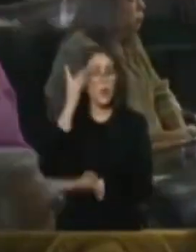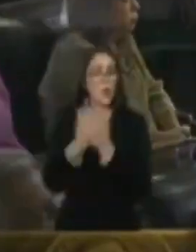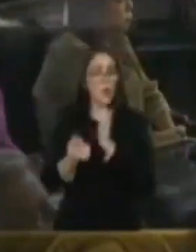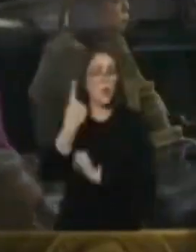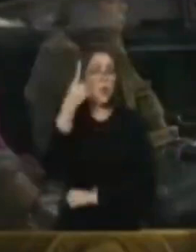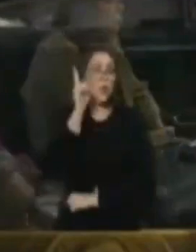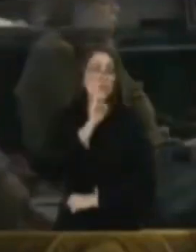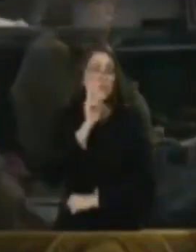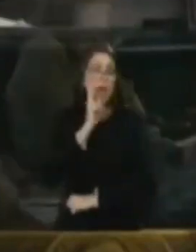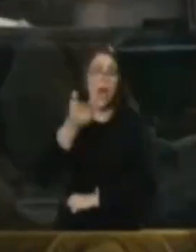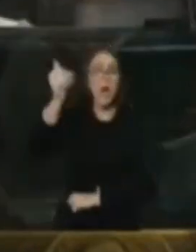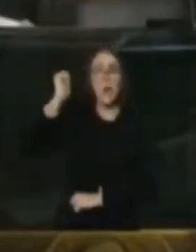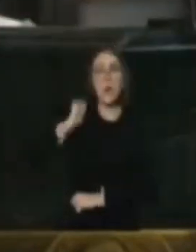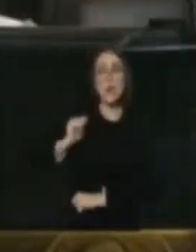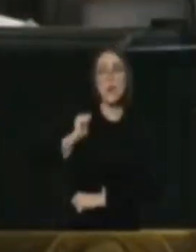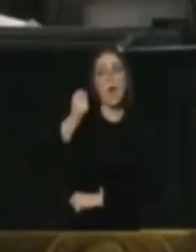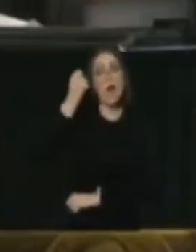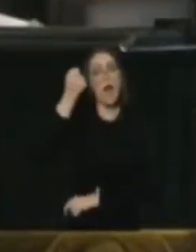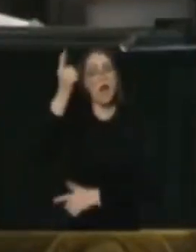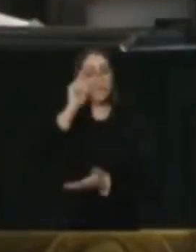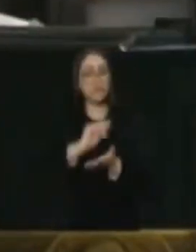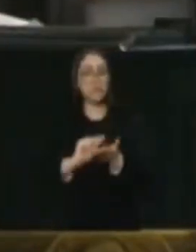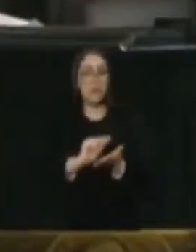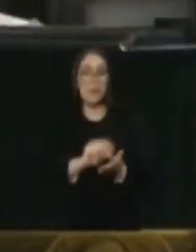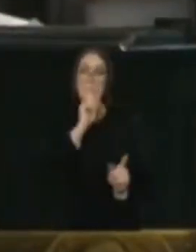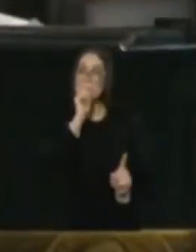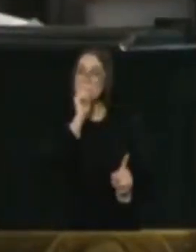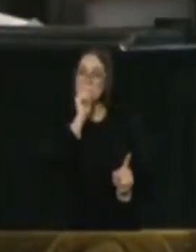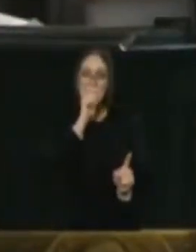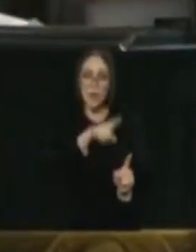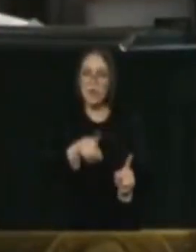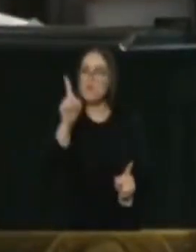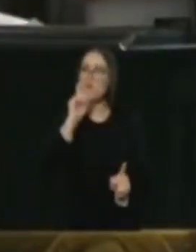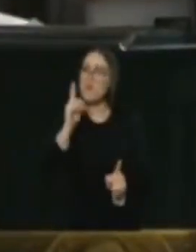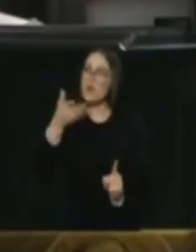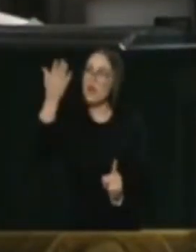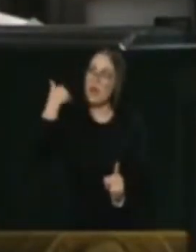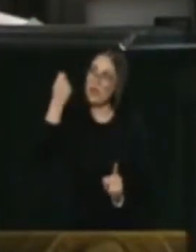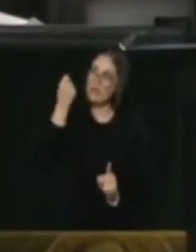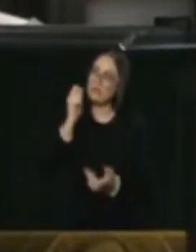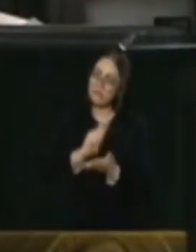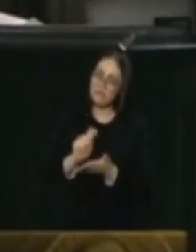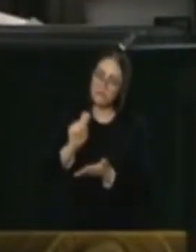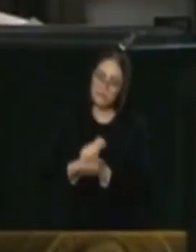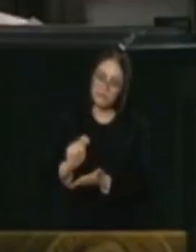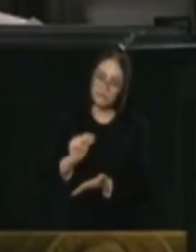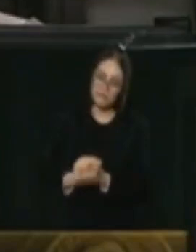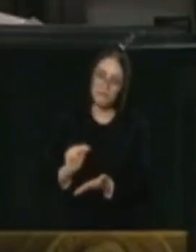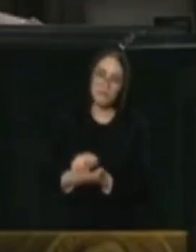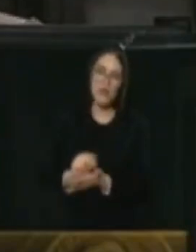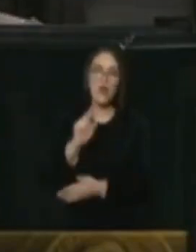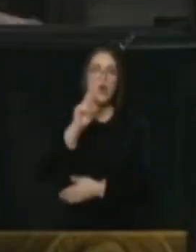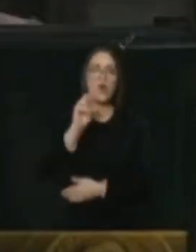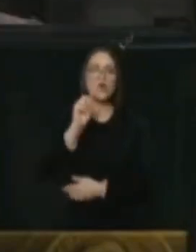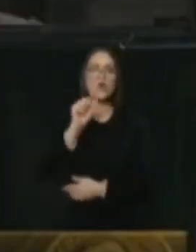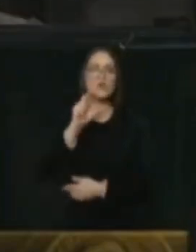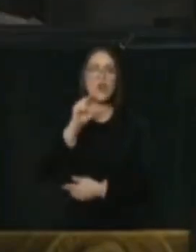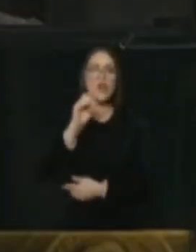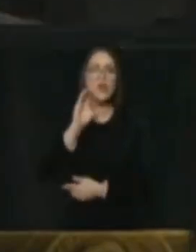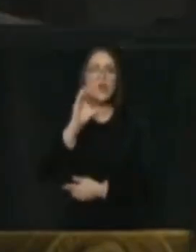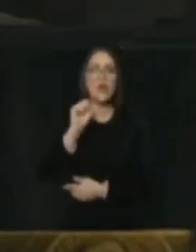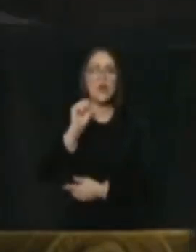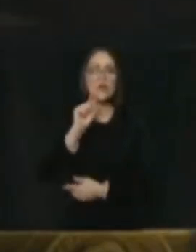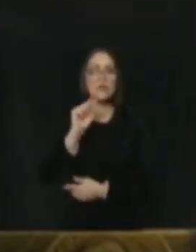época. Pero también en esa misma obra, Elena descubre la vocación de la escritora Rosario